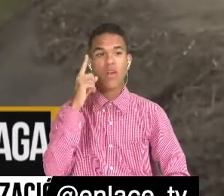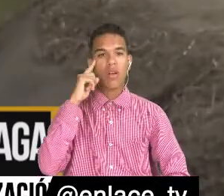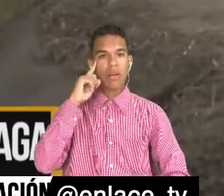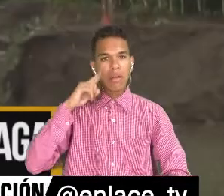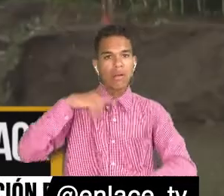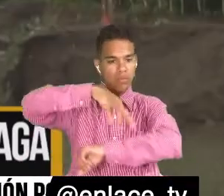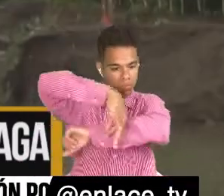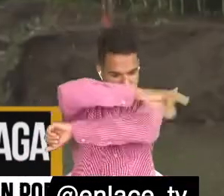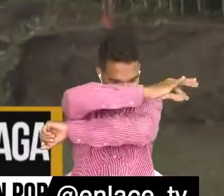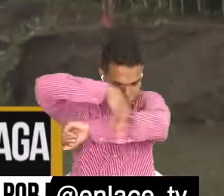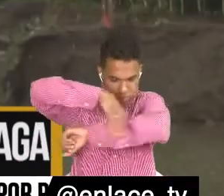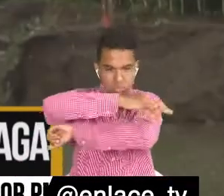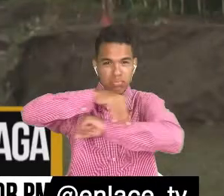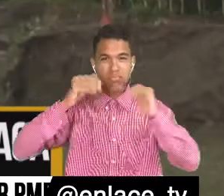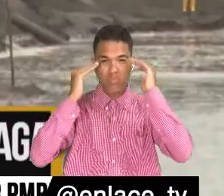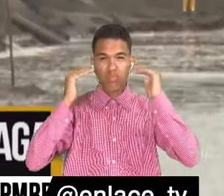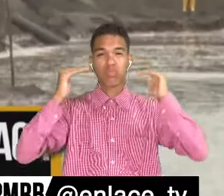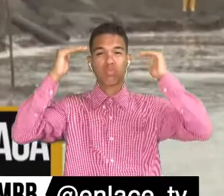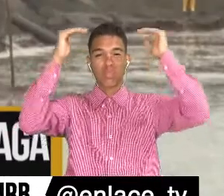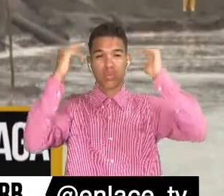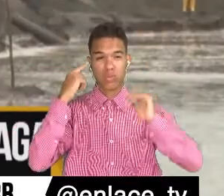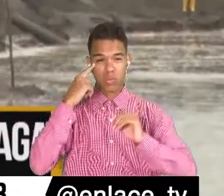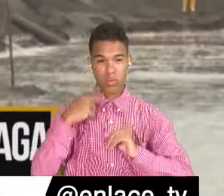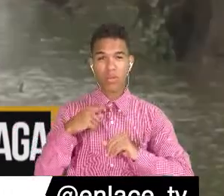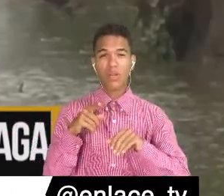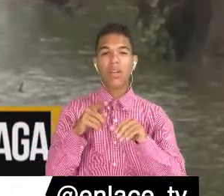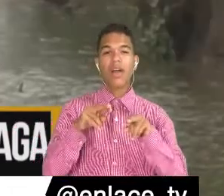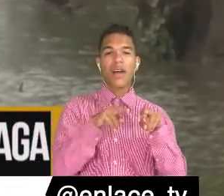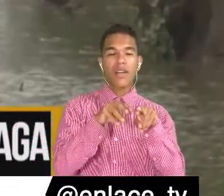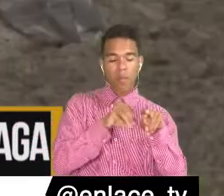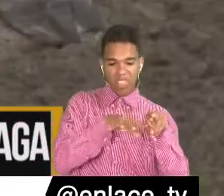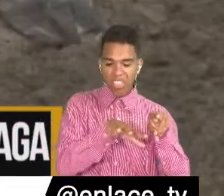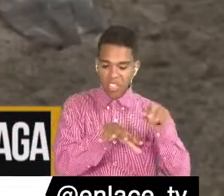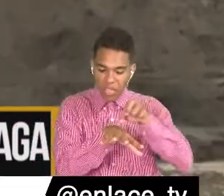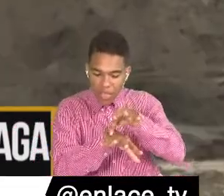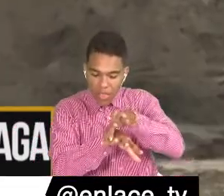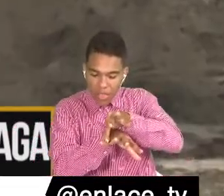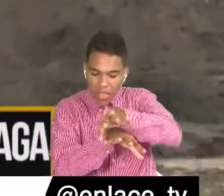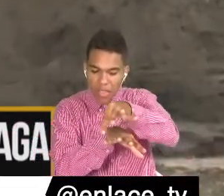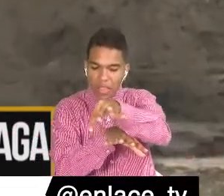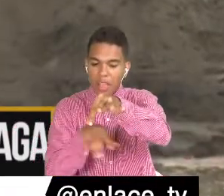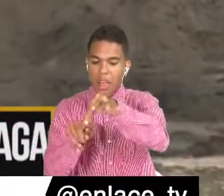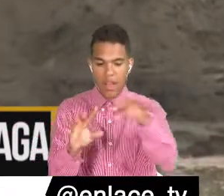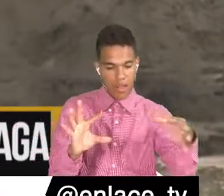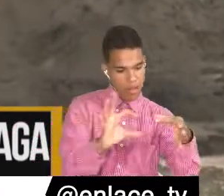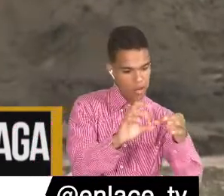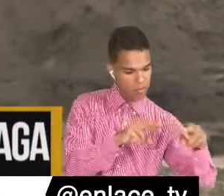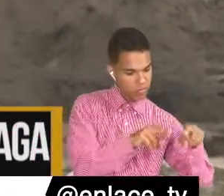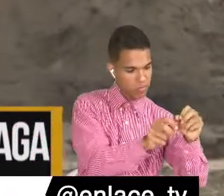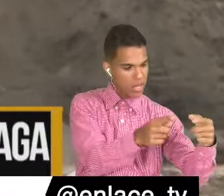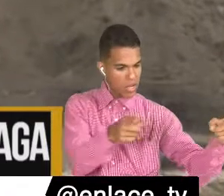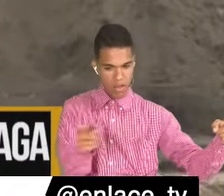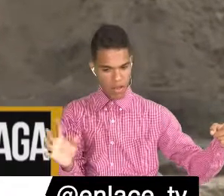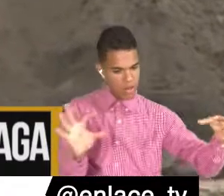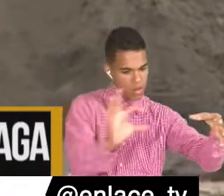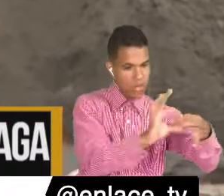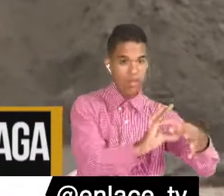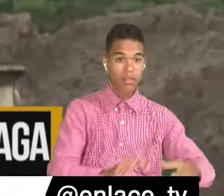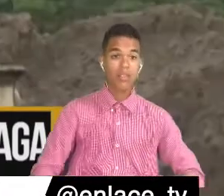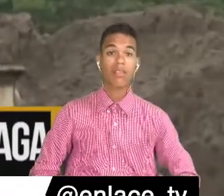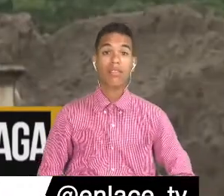conectará este cuerpo de agua con el río Sogamoso. En este caso vamos a utilizar geotextiles. Vamos a